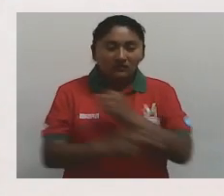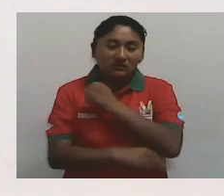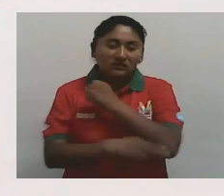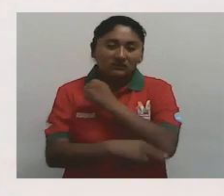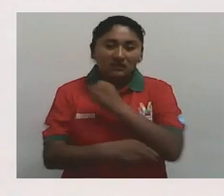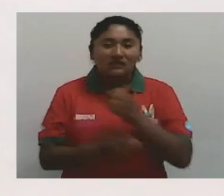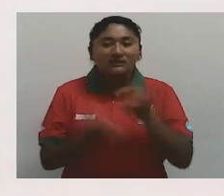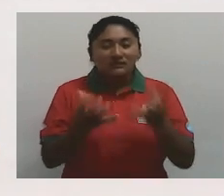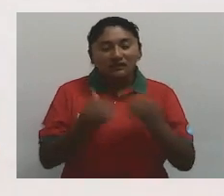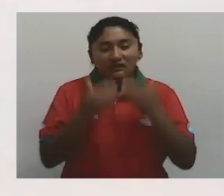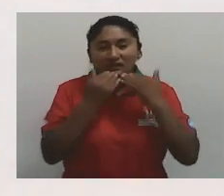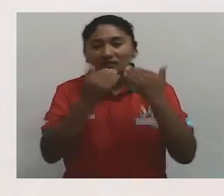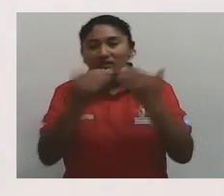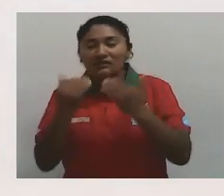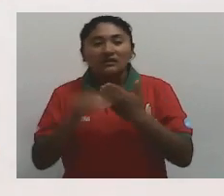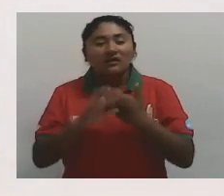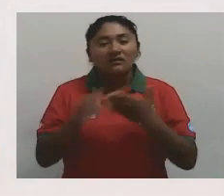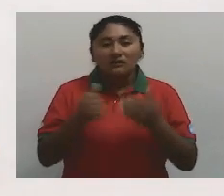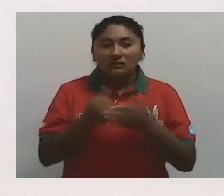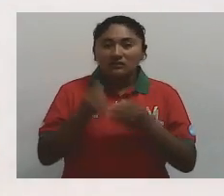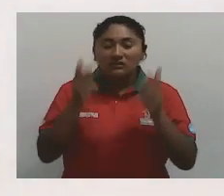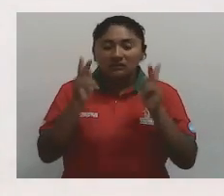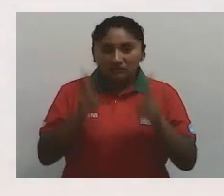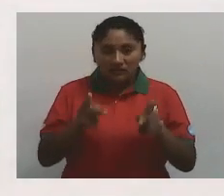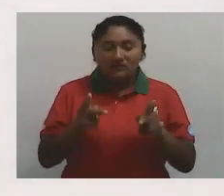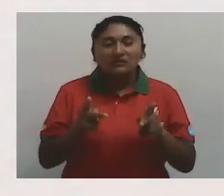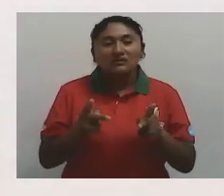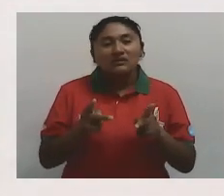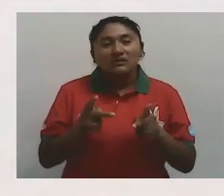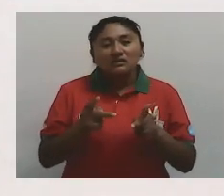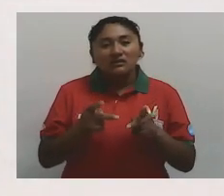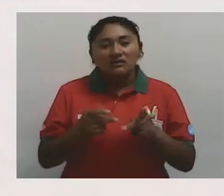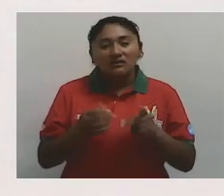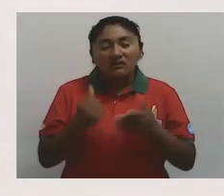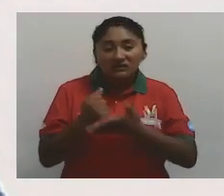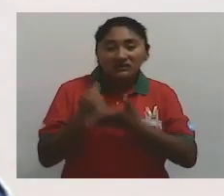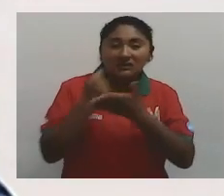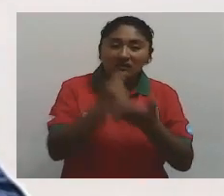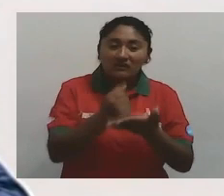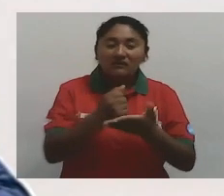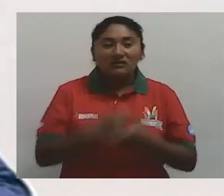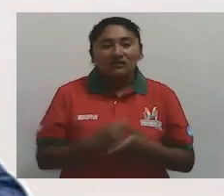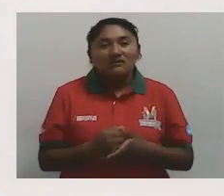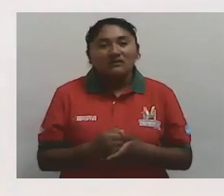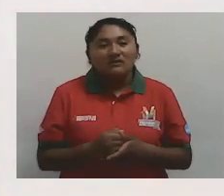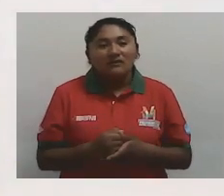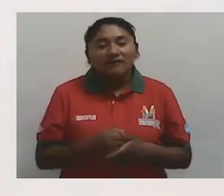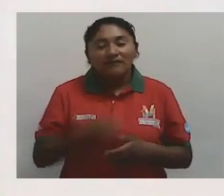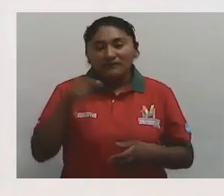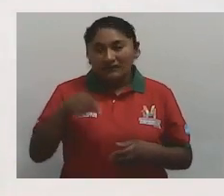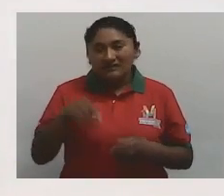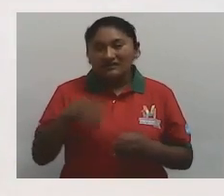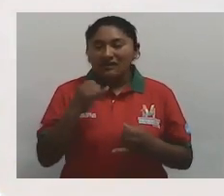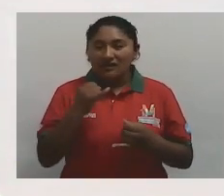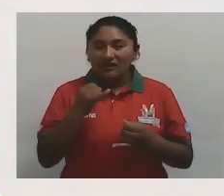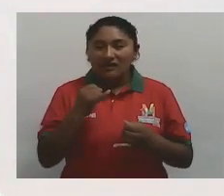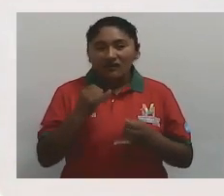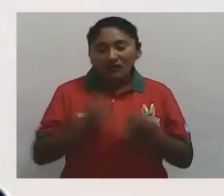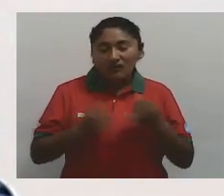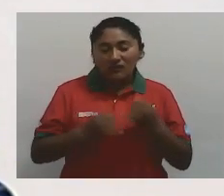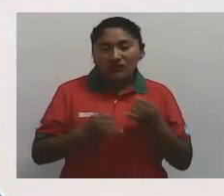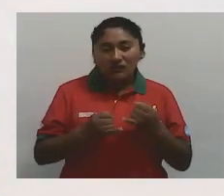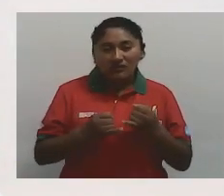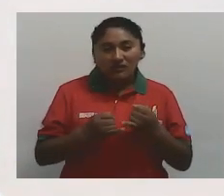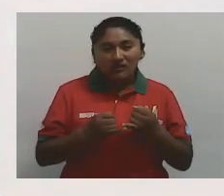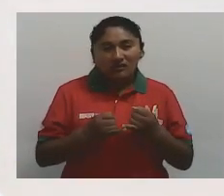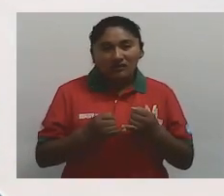agradecer bastante a los profesionales que nos están colaborando en esta etapa porque los profesores están felices